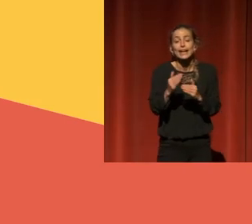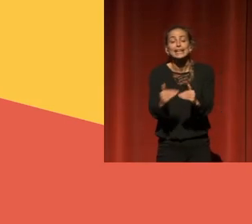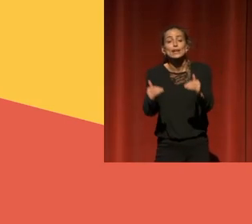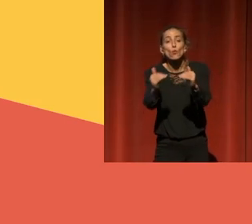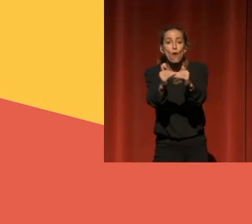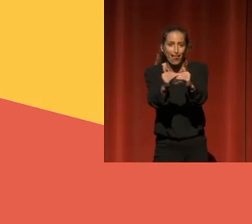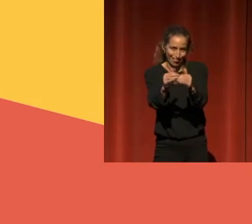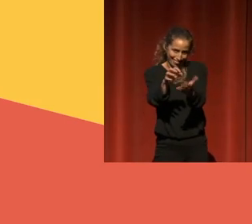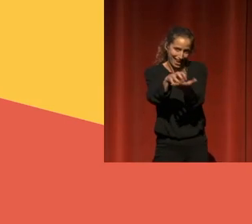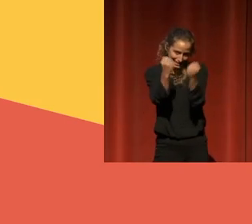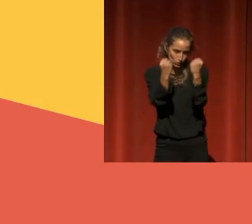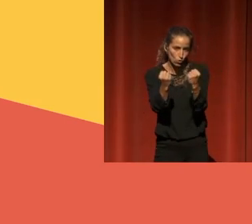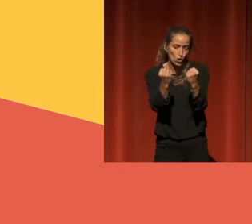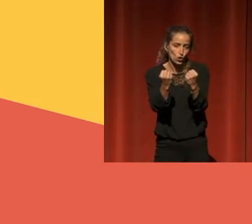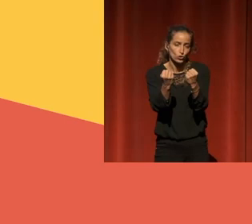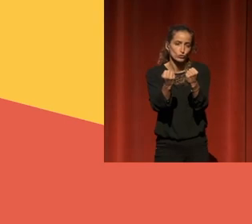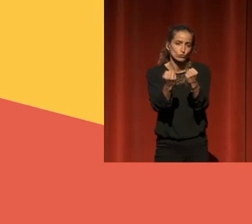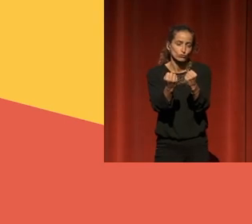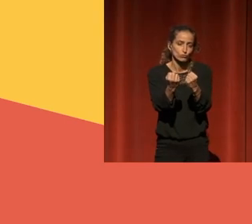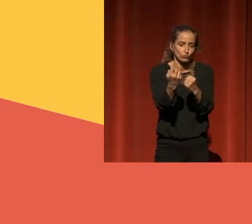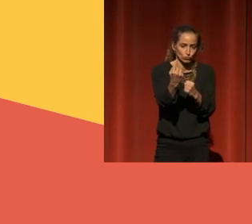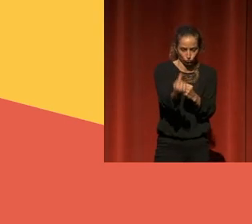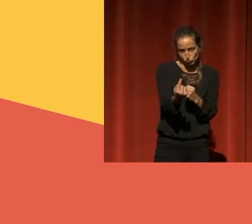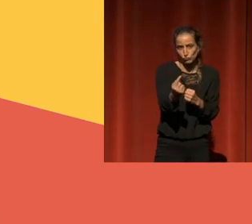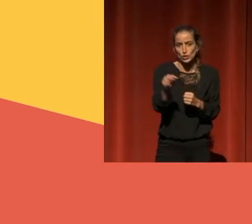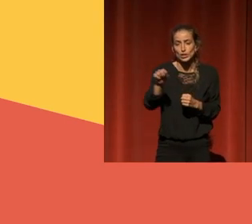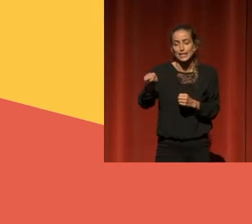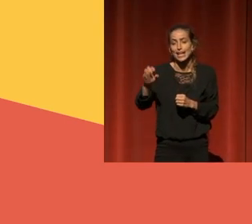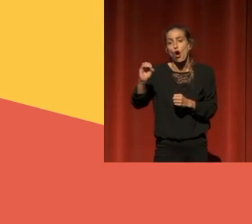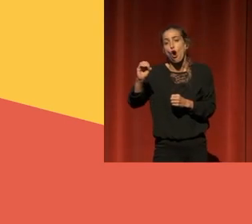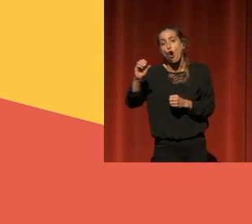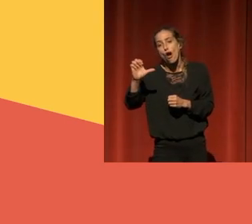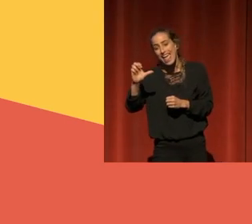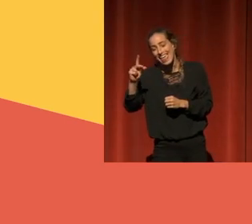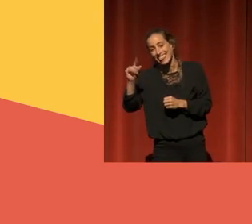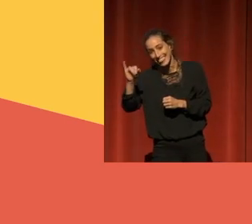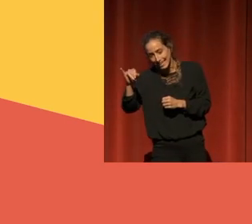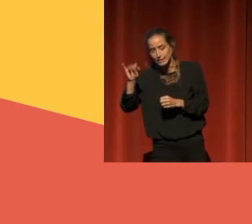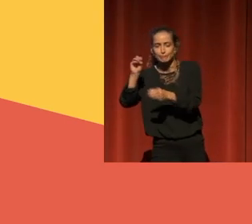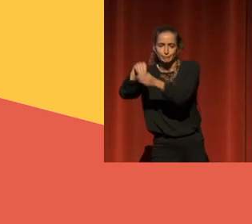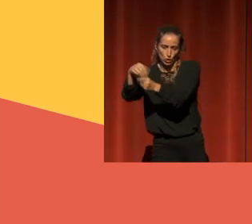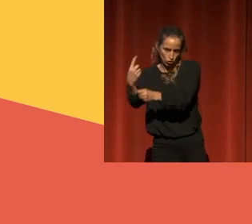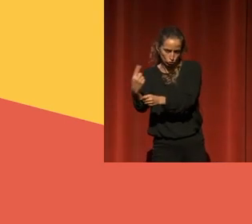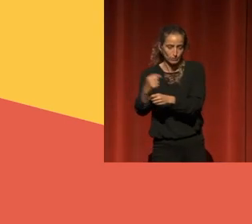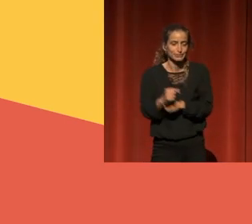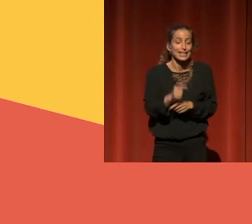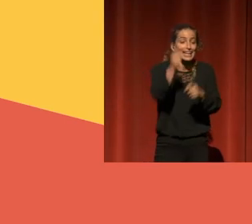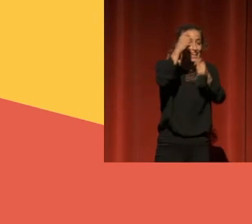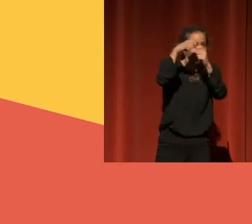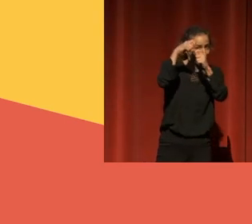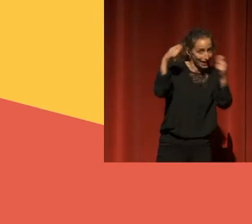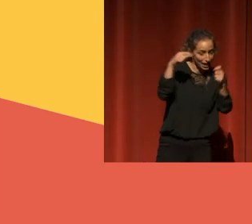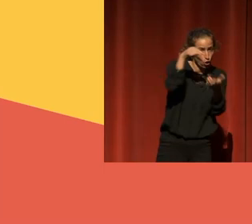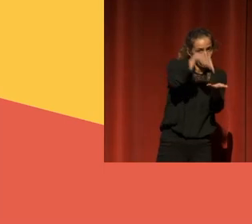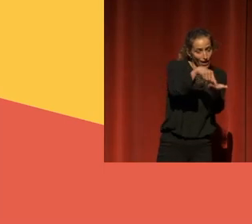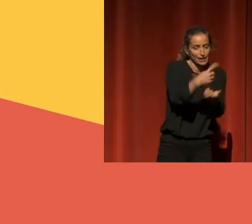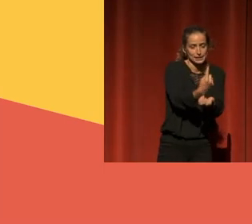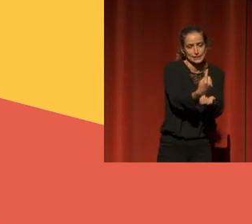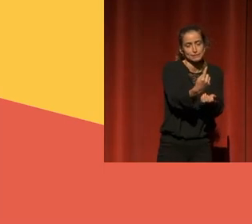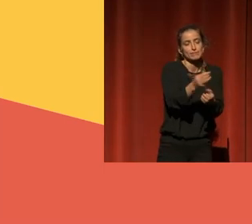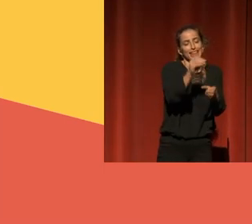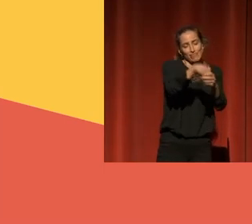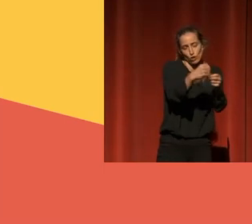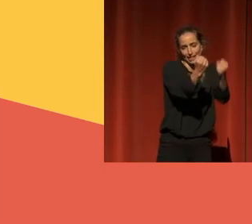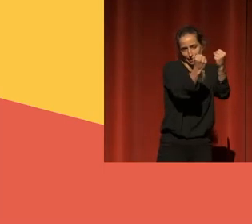en la la sede en la sede oedi y el de Zaragoza que está en en somos más no Estos son